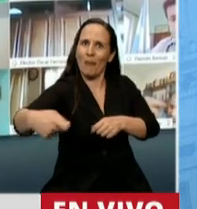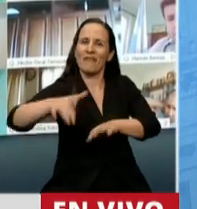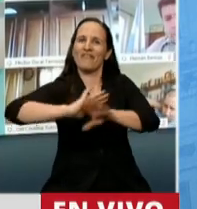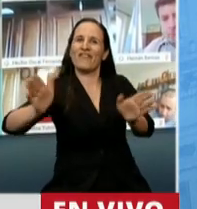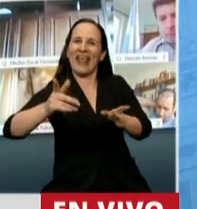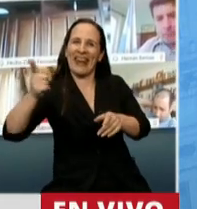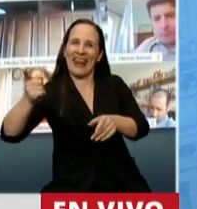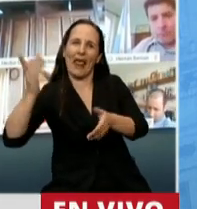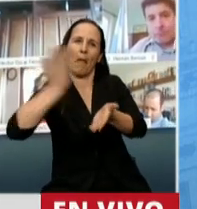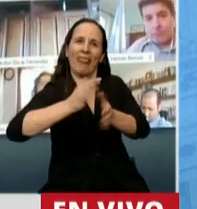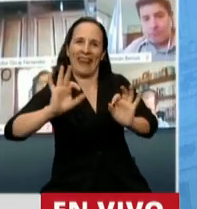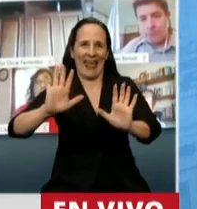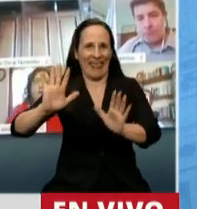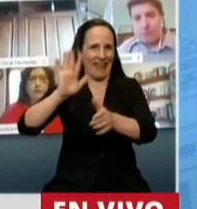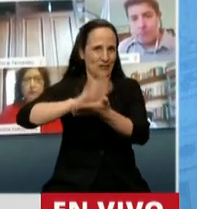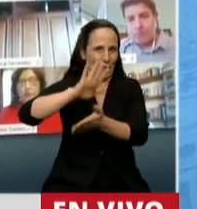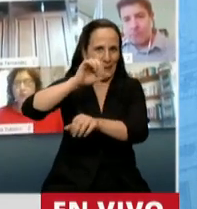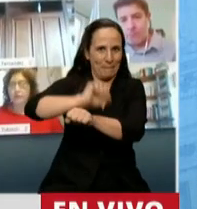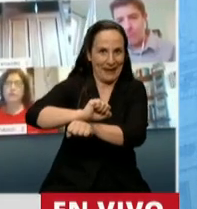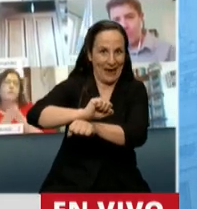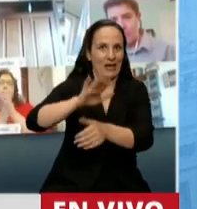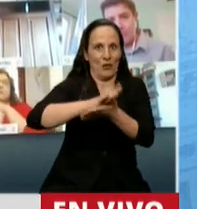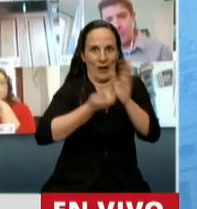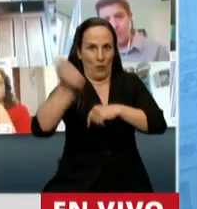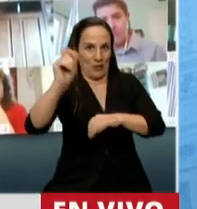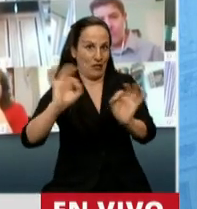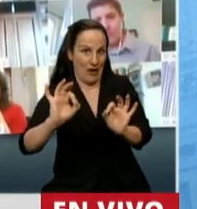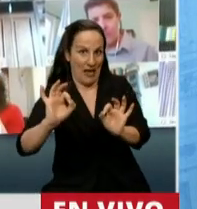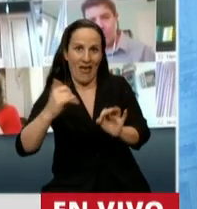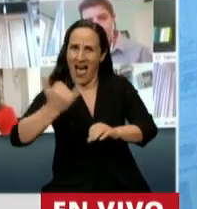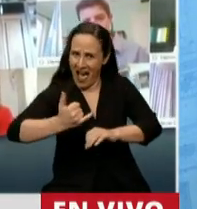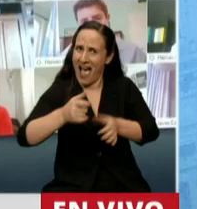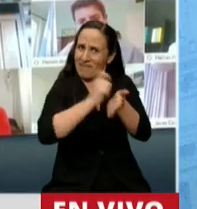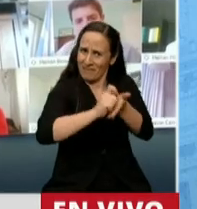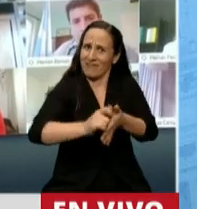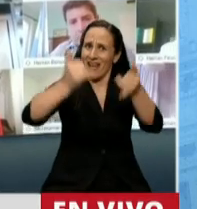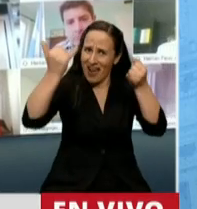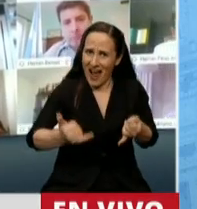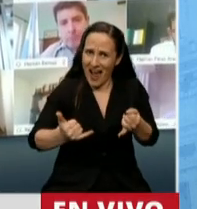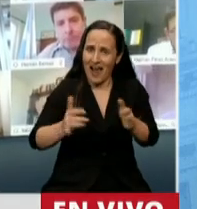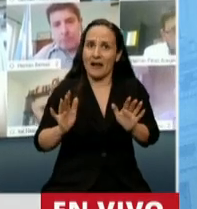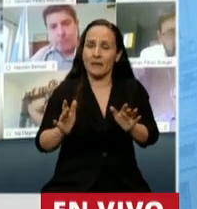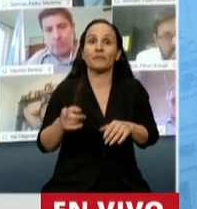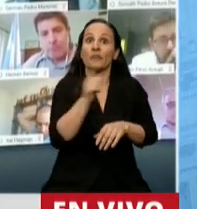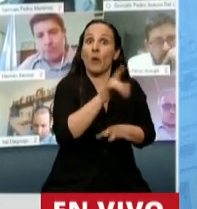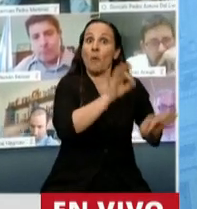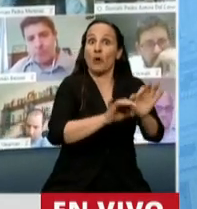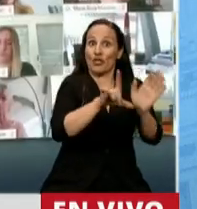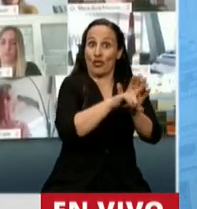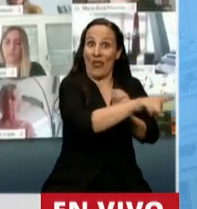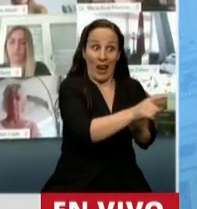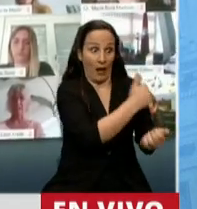penal que es la elevación a juicio de reacción que propone el proyecto de